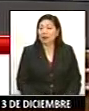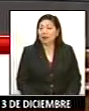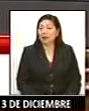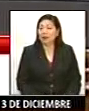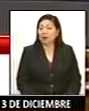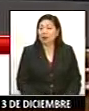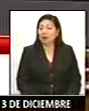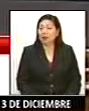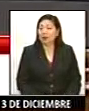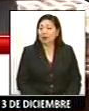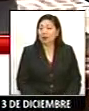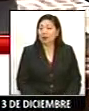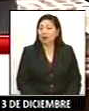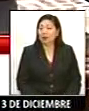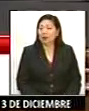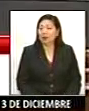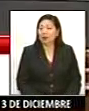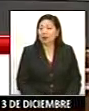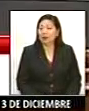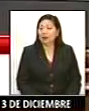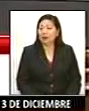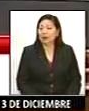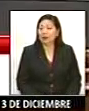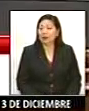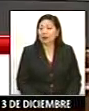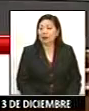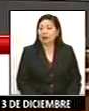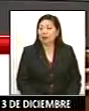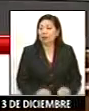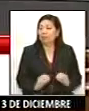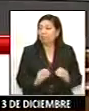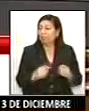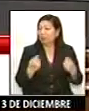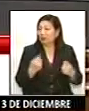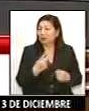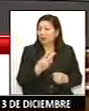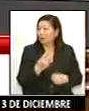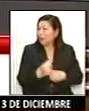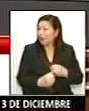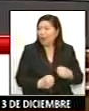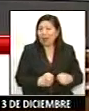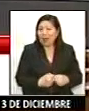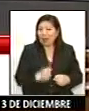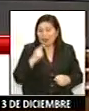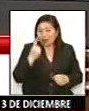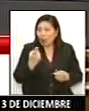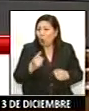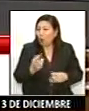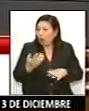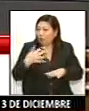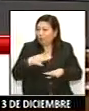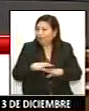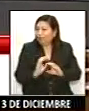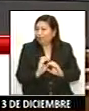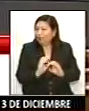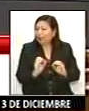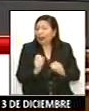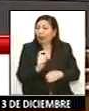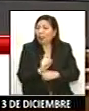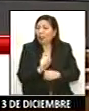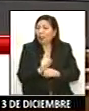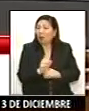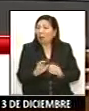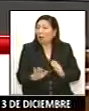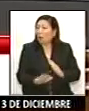Concluya, por favor. No celebremos el bicentenario cuando no hay inclusión, cuando la educación está